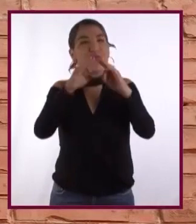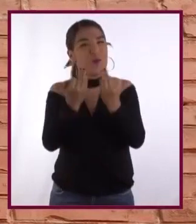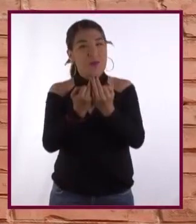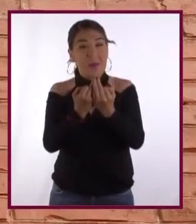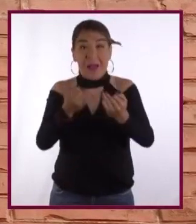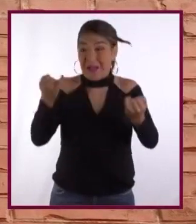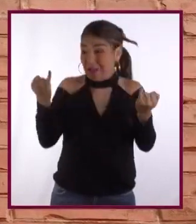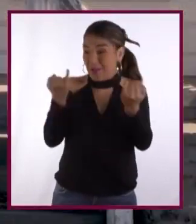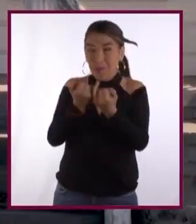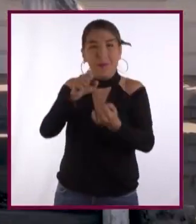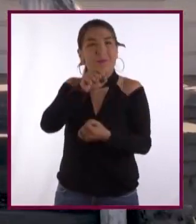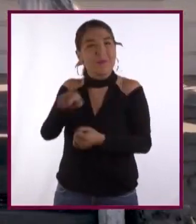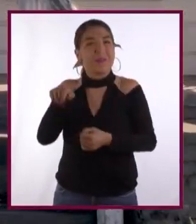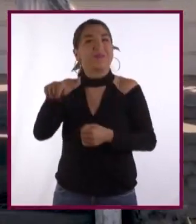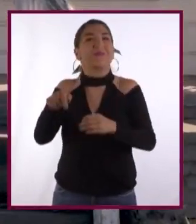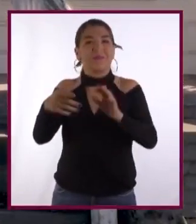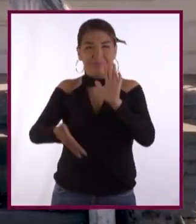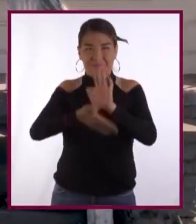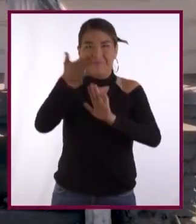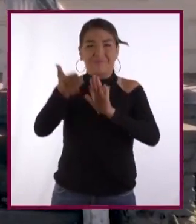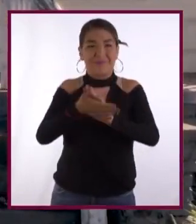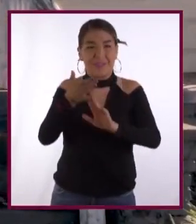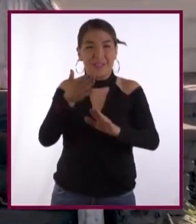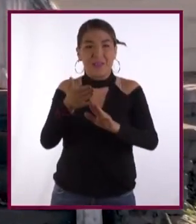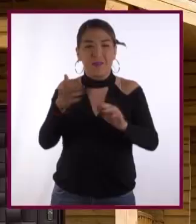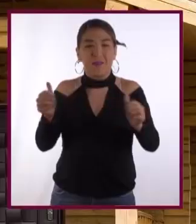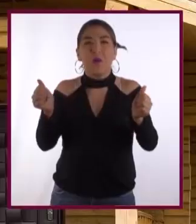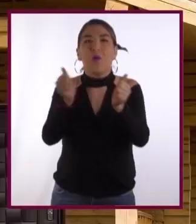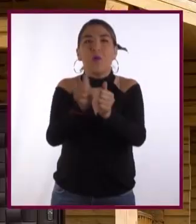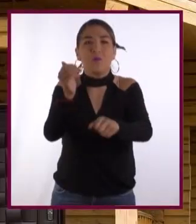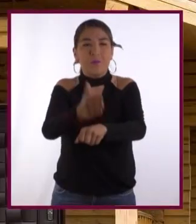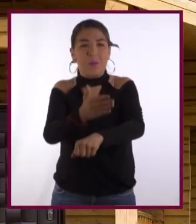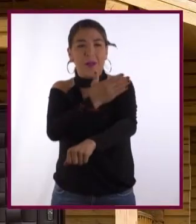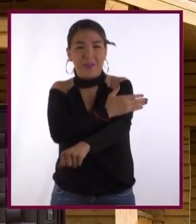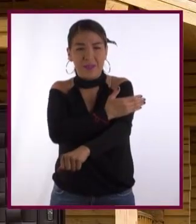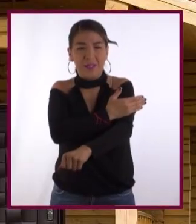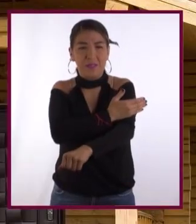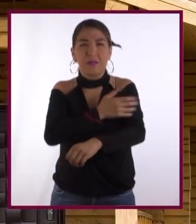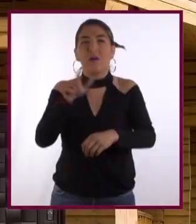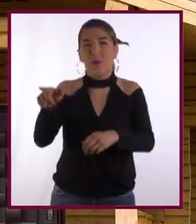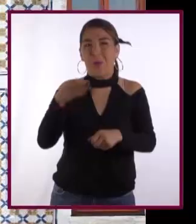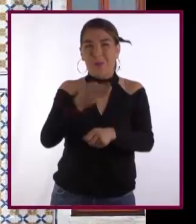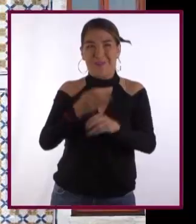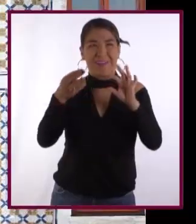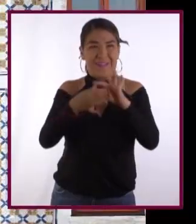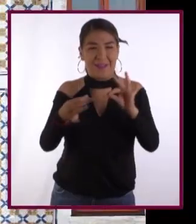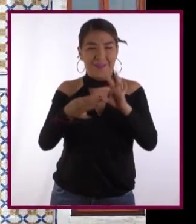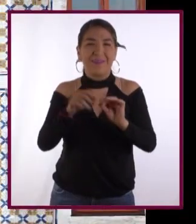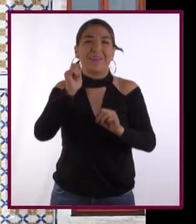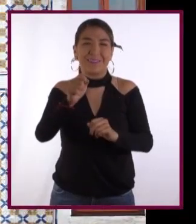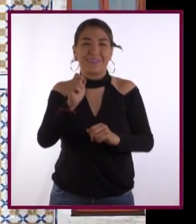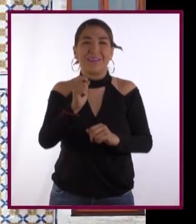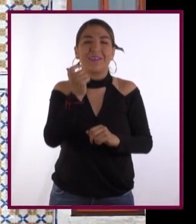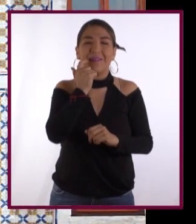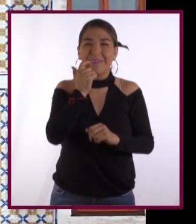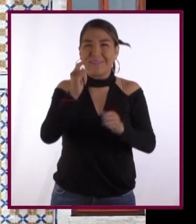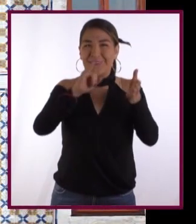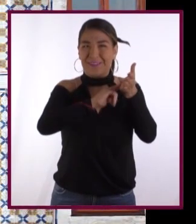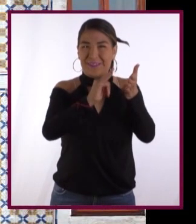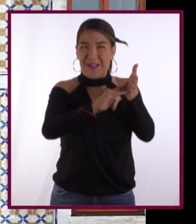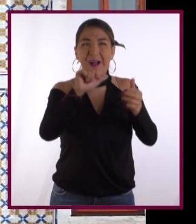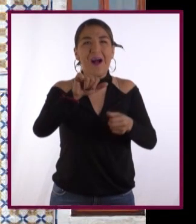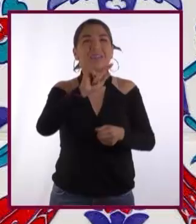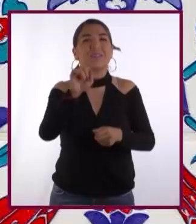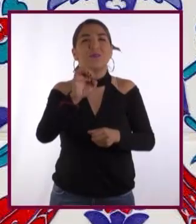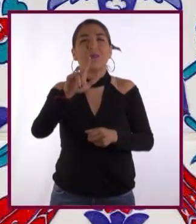cierta estructura. Lo mismo lo podemos ver en las construcciones que están hechas con madera o, como mencionamos, con